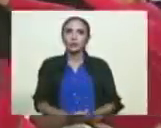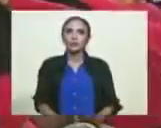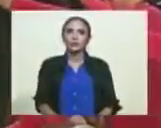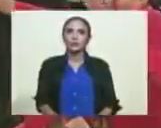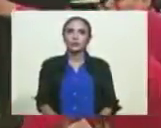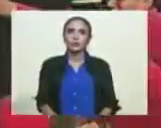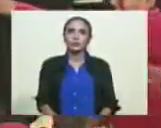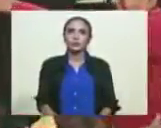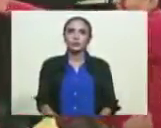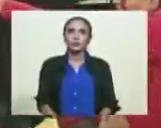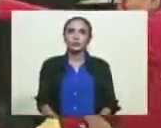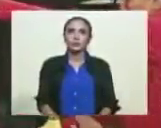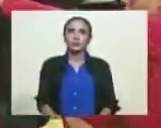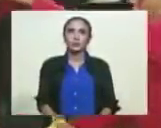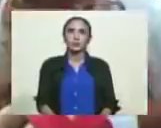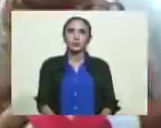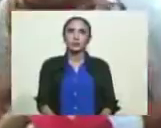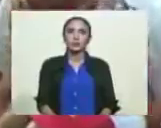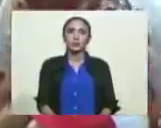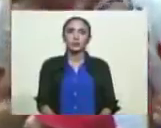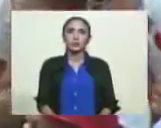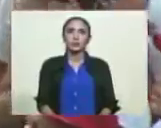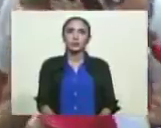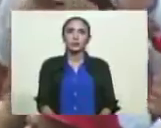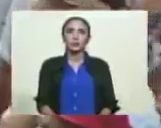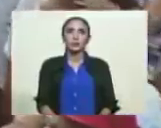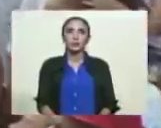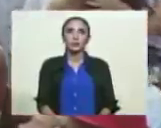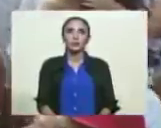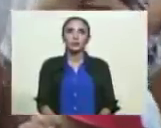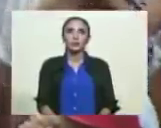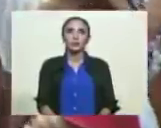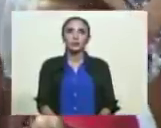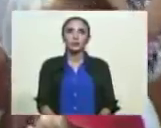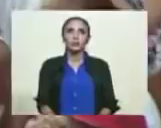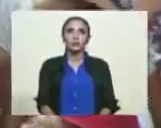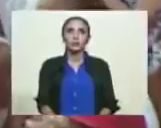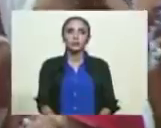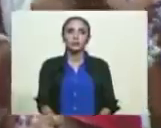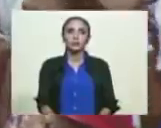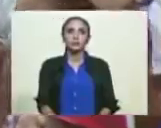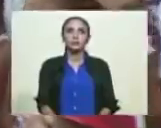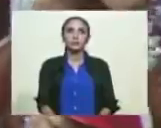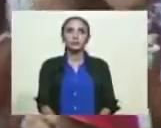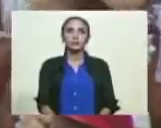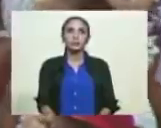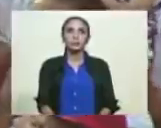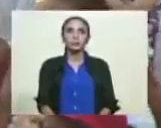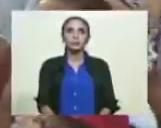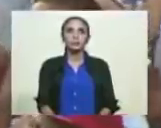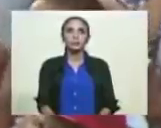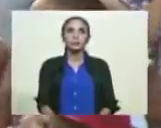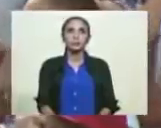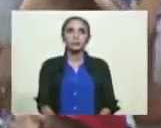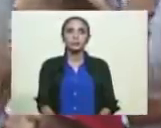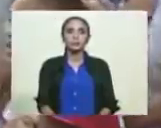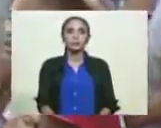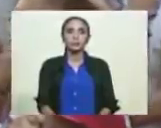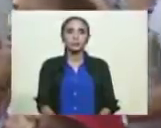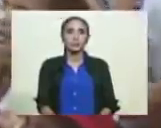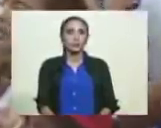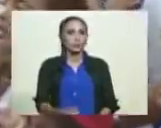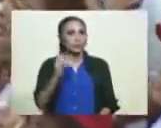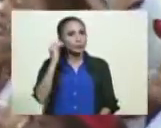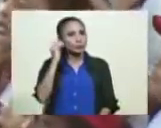te bendiga, niña linda. Que Dios te bendiga. Vengan para acá. Que Dios te bendiga. ¿Y la mamá?